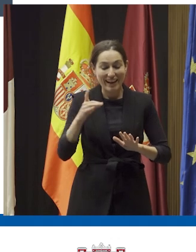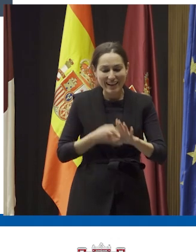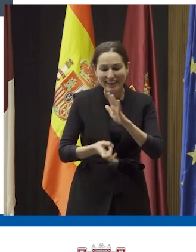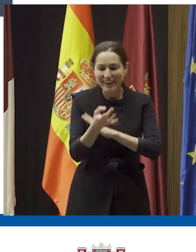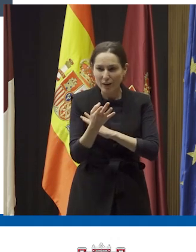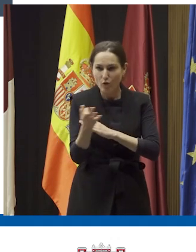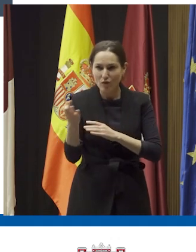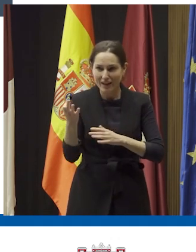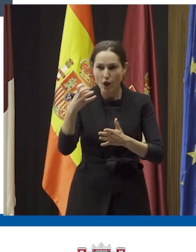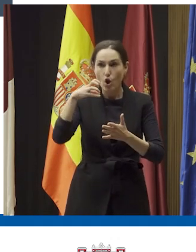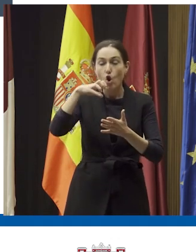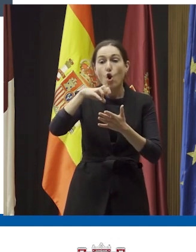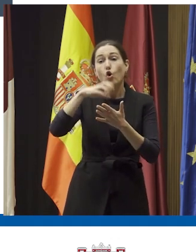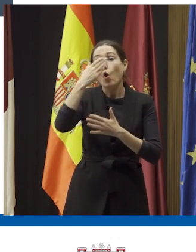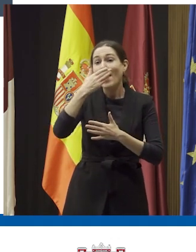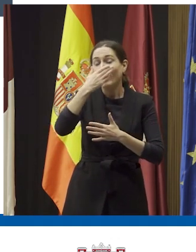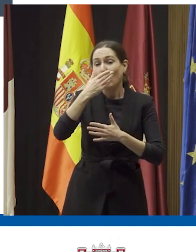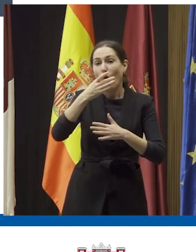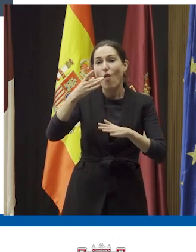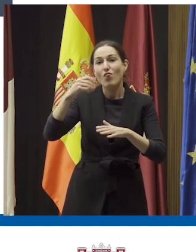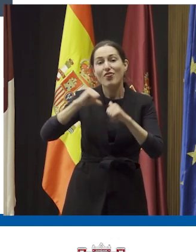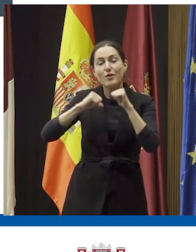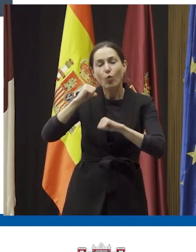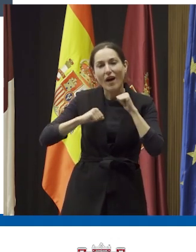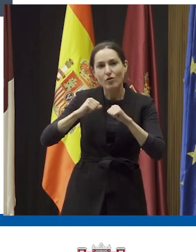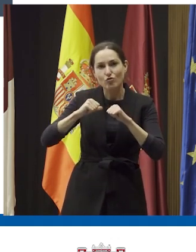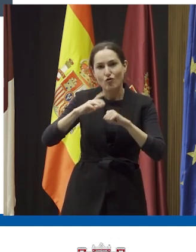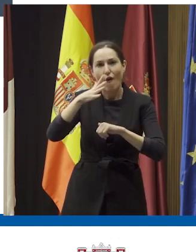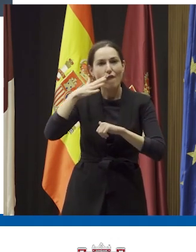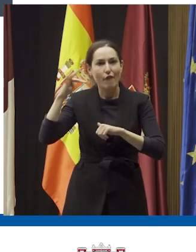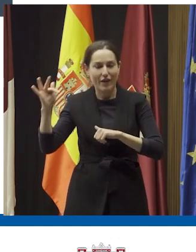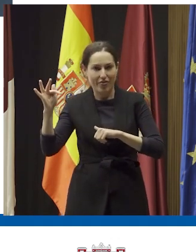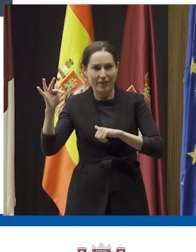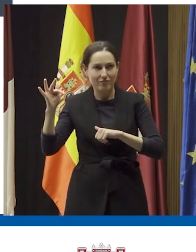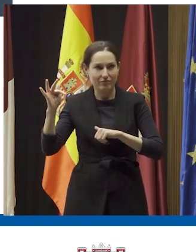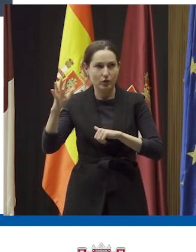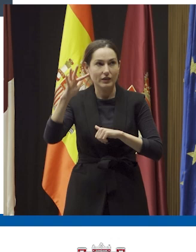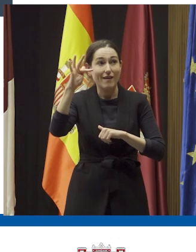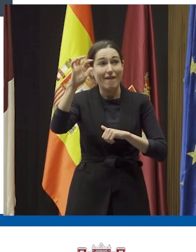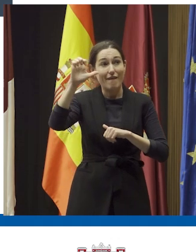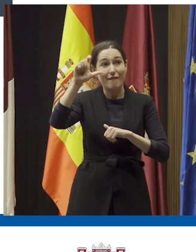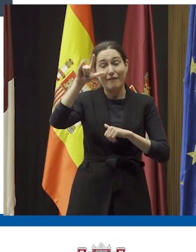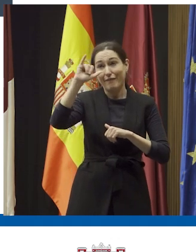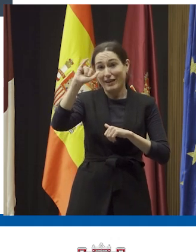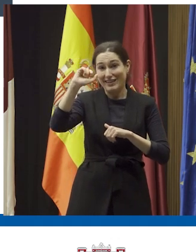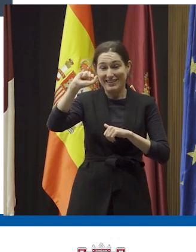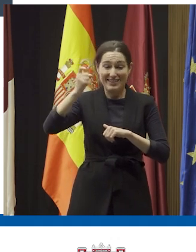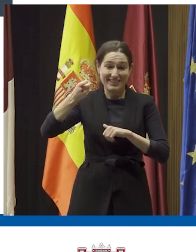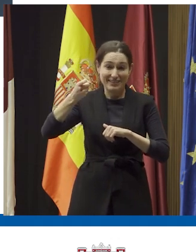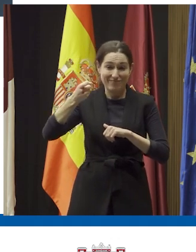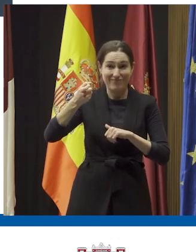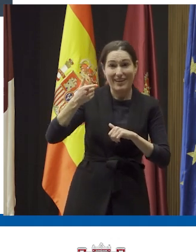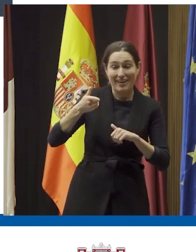de Francia, en agradecimiento a Félix. Félix aprovechó la influencia sobre el rey Sol y entonces tanto él